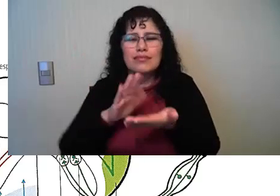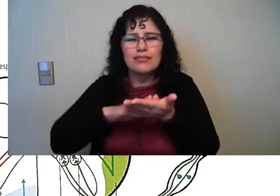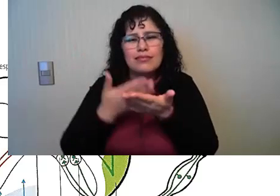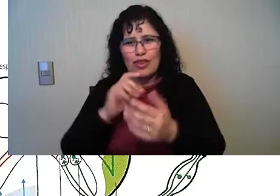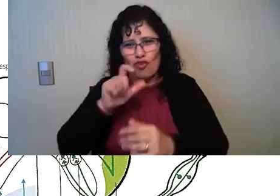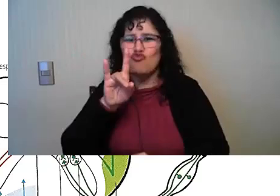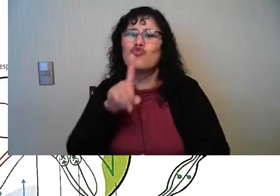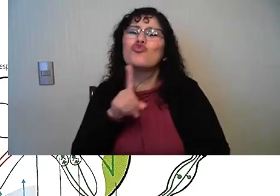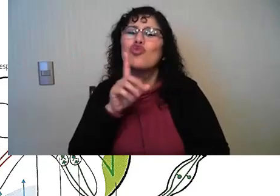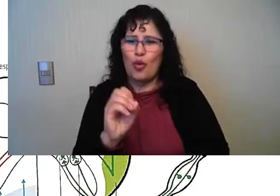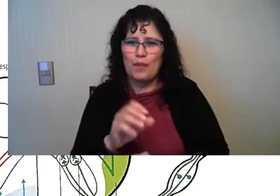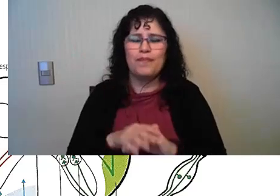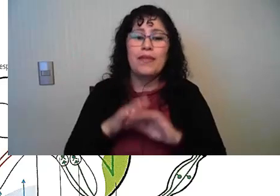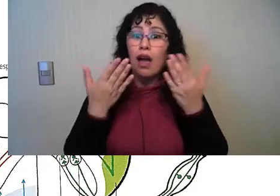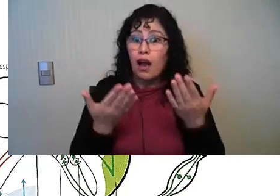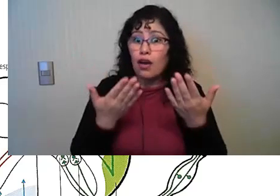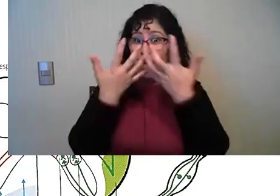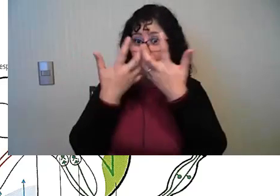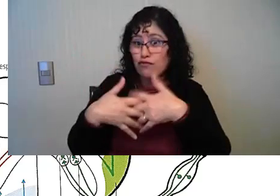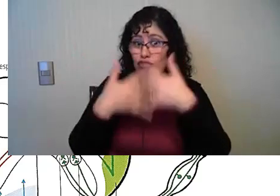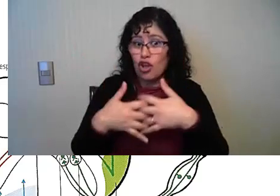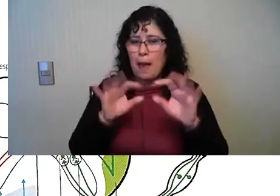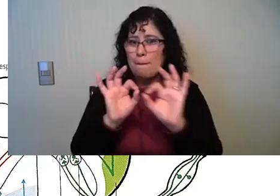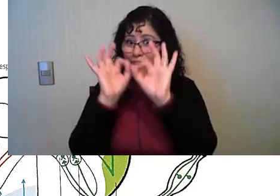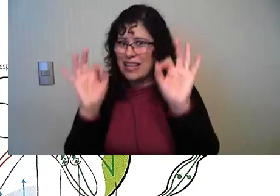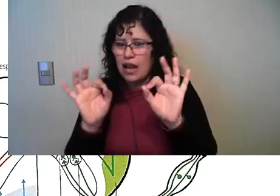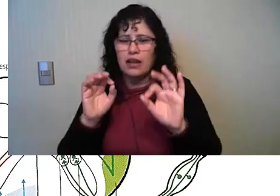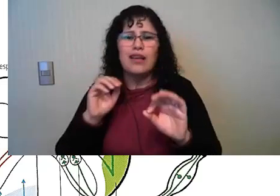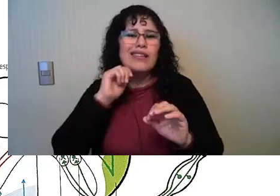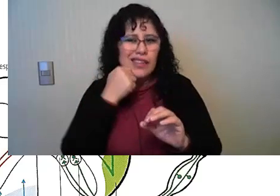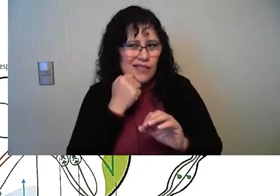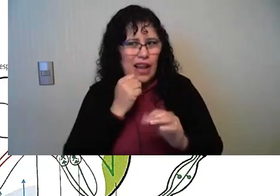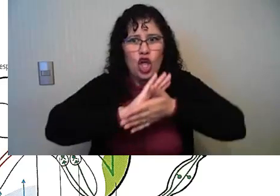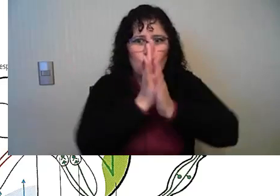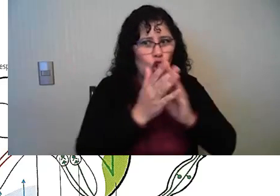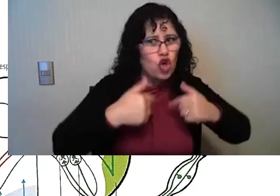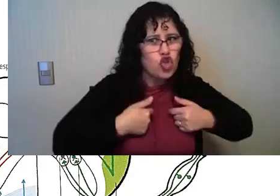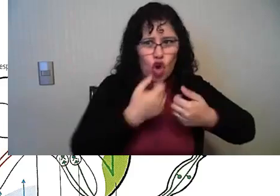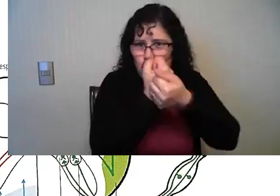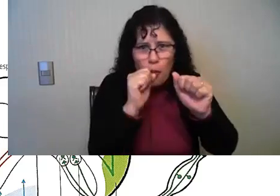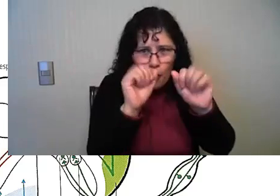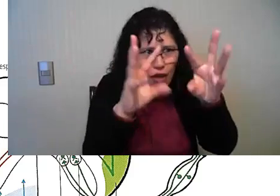Recuerden que las funciones, la sensibilidad especial es todo lo que yo no puedo detectar con mi mano. Y en este caso es el